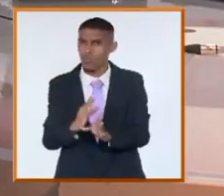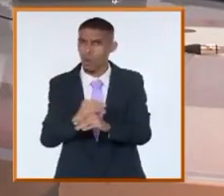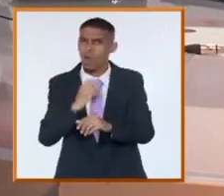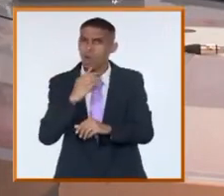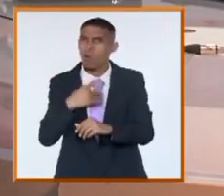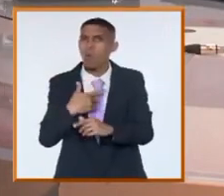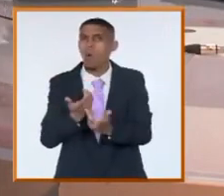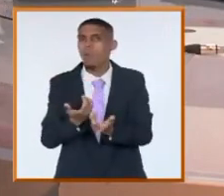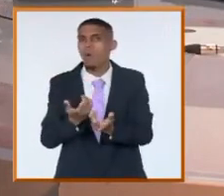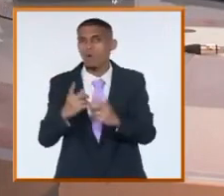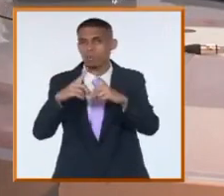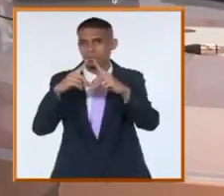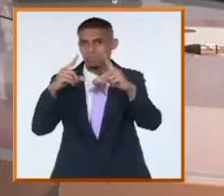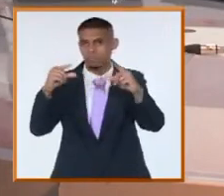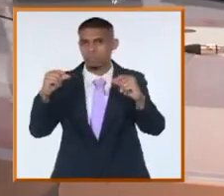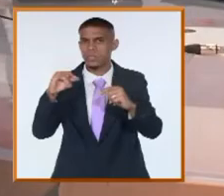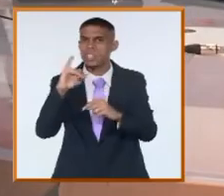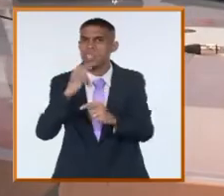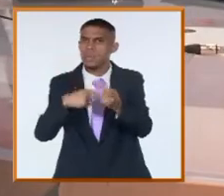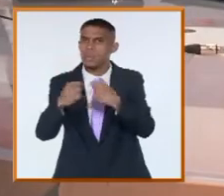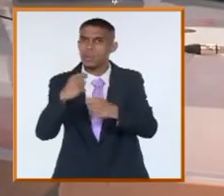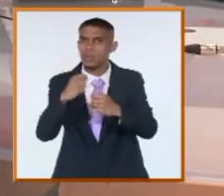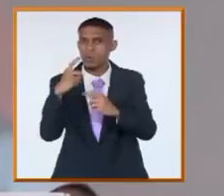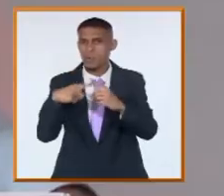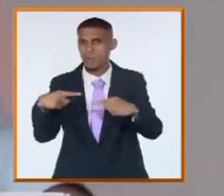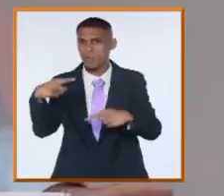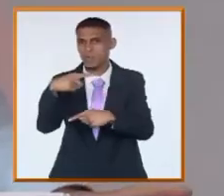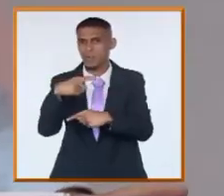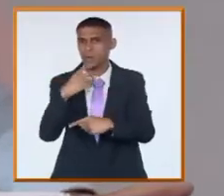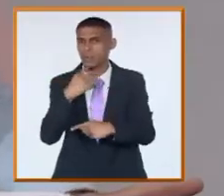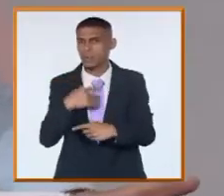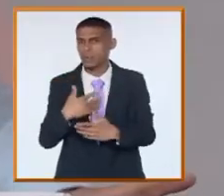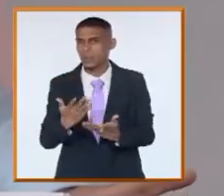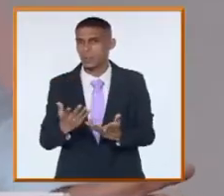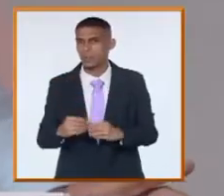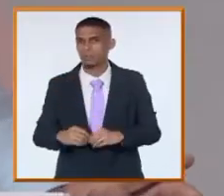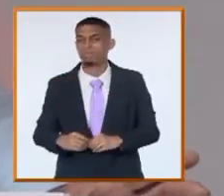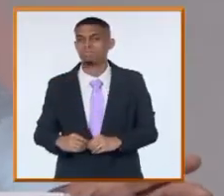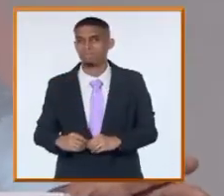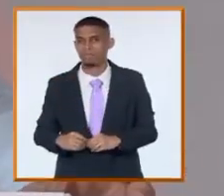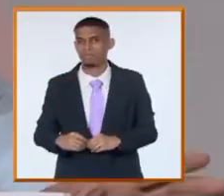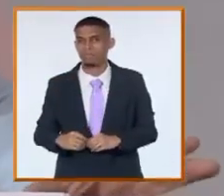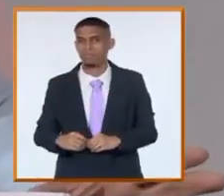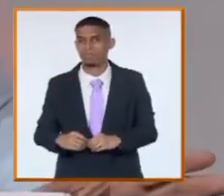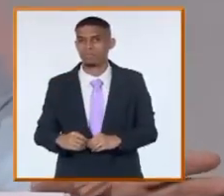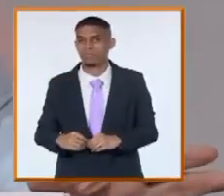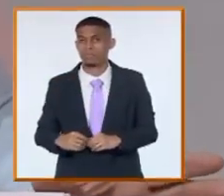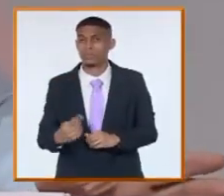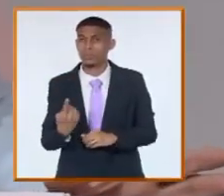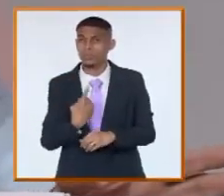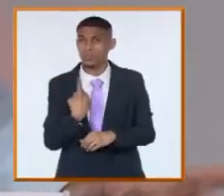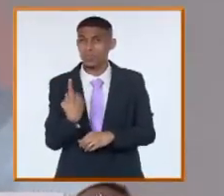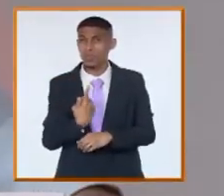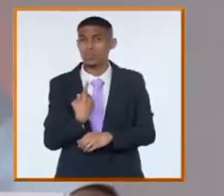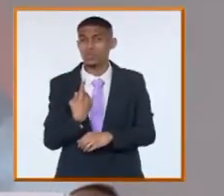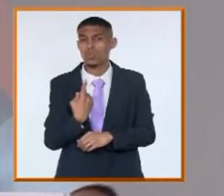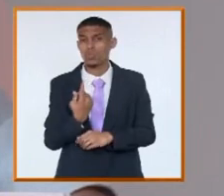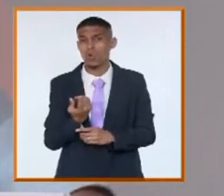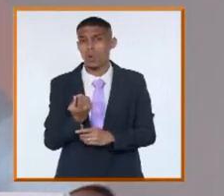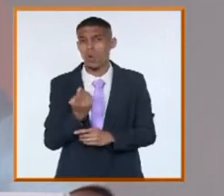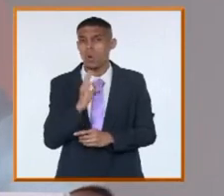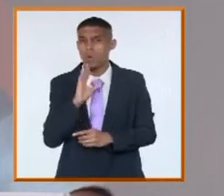asegurando inversiones principales en estas condiciones Bueno ahí en el registro hay un detalle una cosa importante